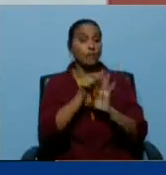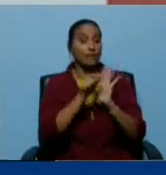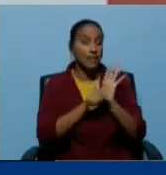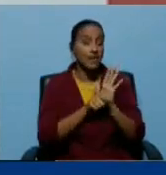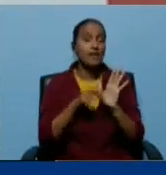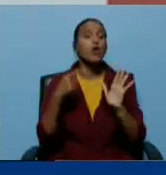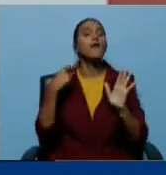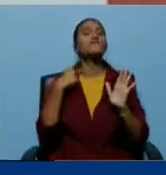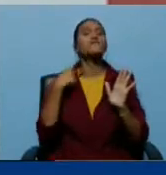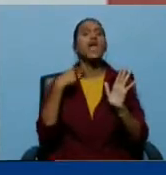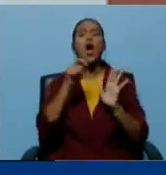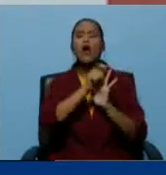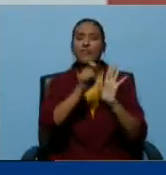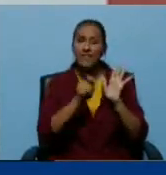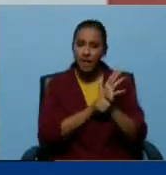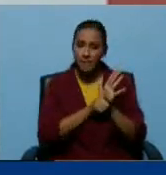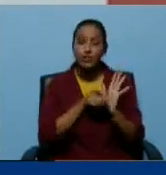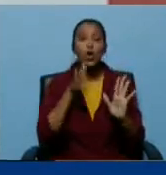Y todos los profetas